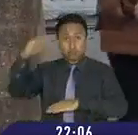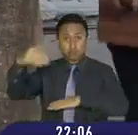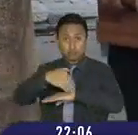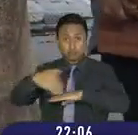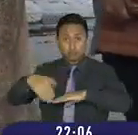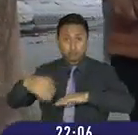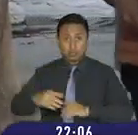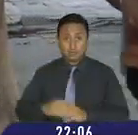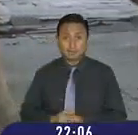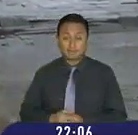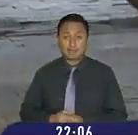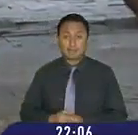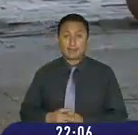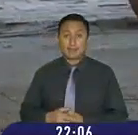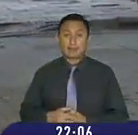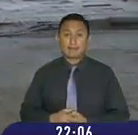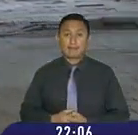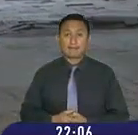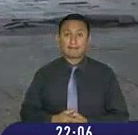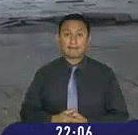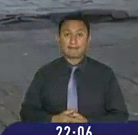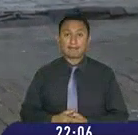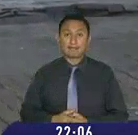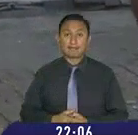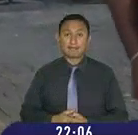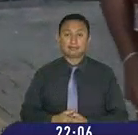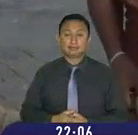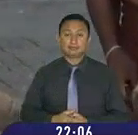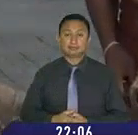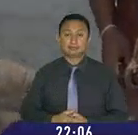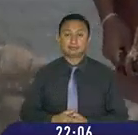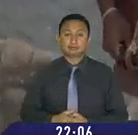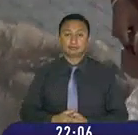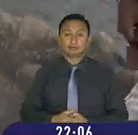para los trámites de ley. Desde Urdaneta en Los Ríos, informó Odette Camacho.